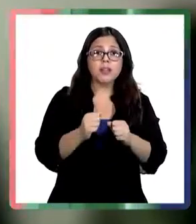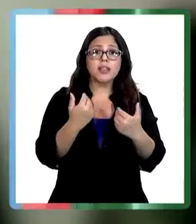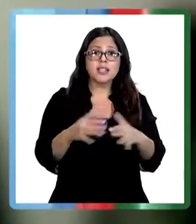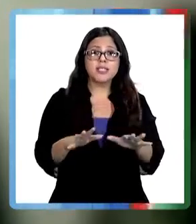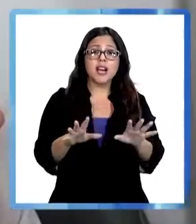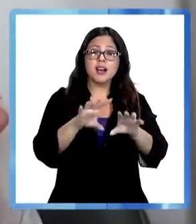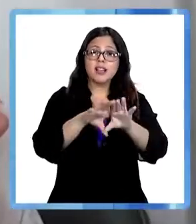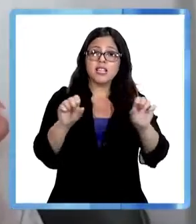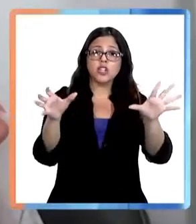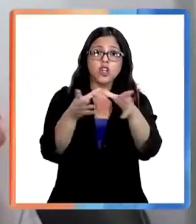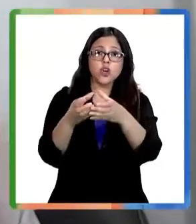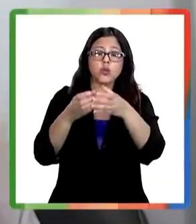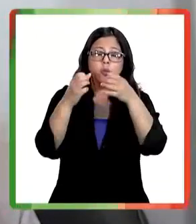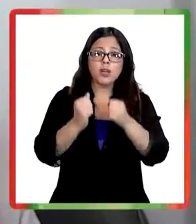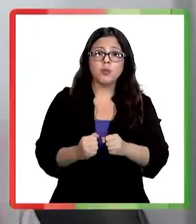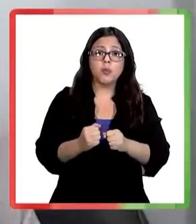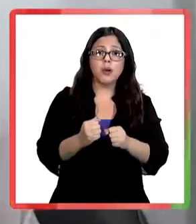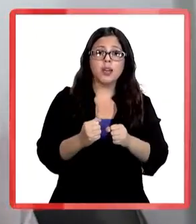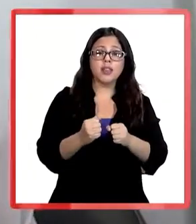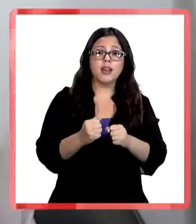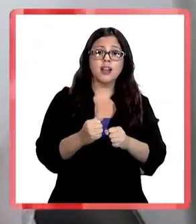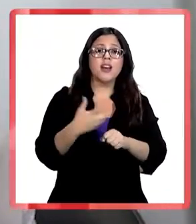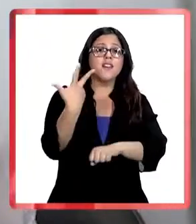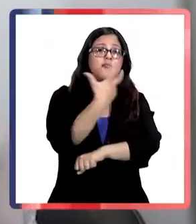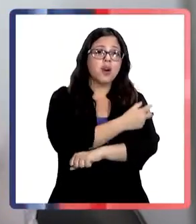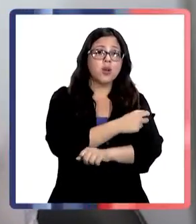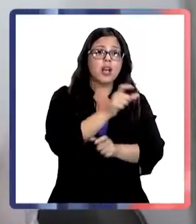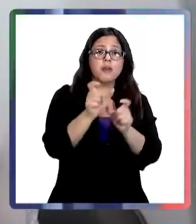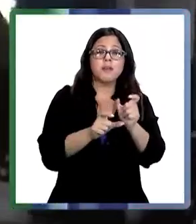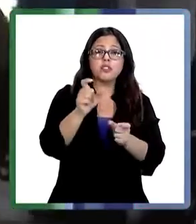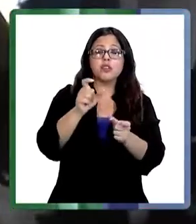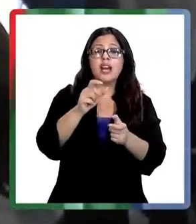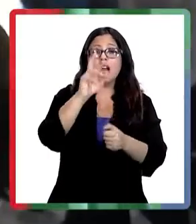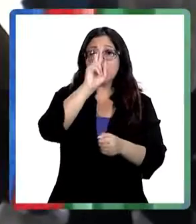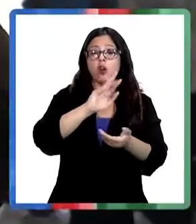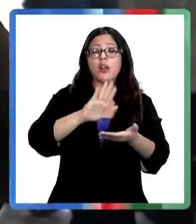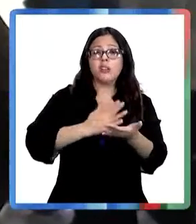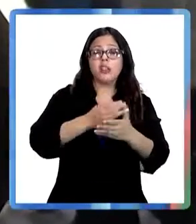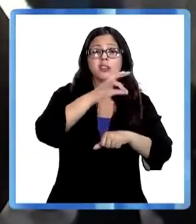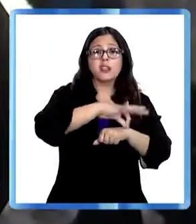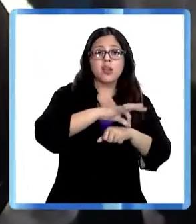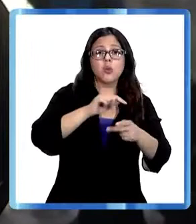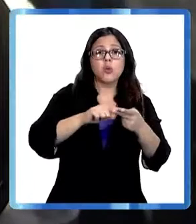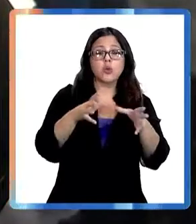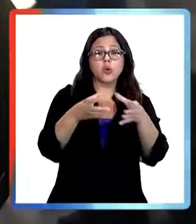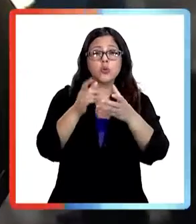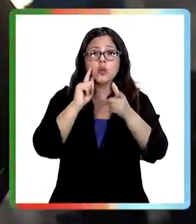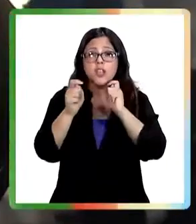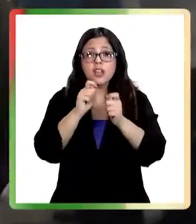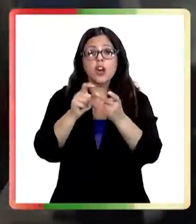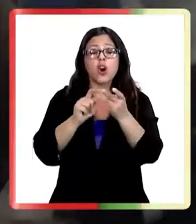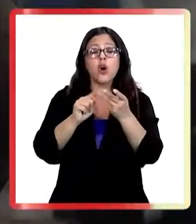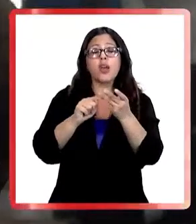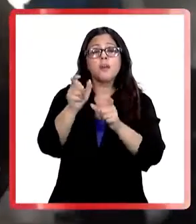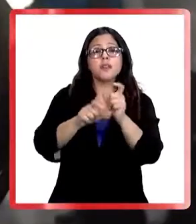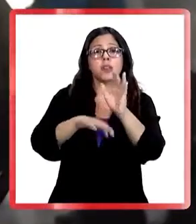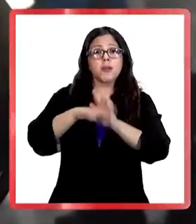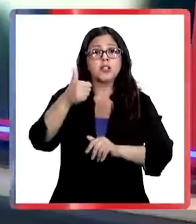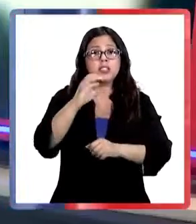que ya están en los grupos, que se pueden vacunar sobre 60 años, personal de salud, personas de riesgo, lo hagan, sin ninguna